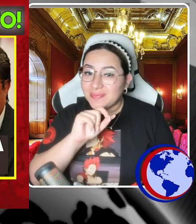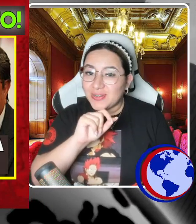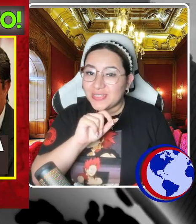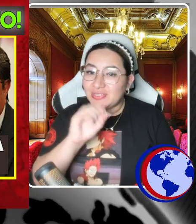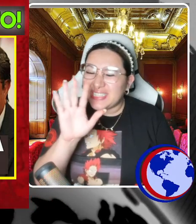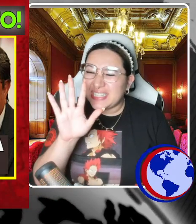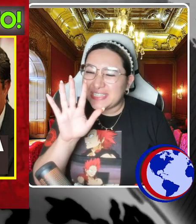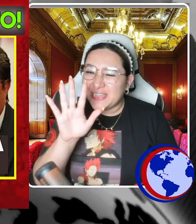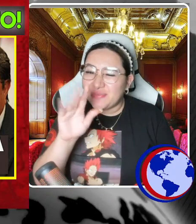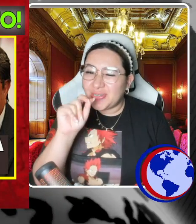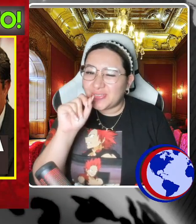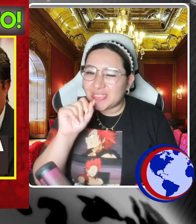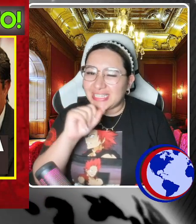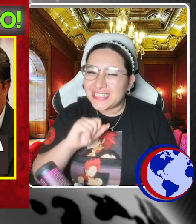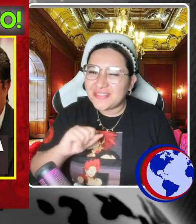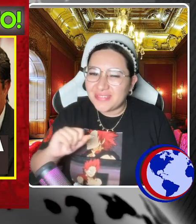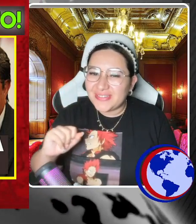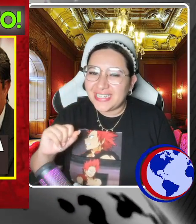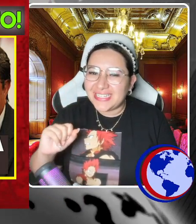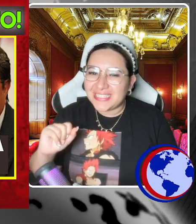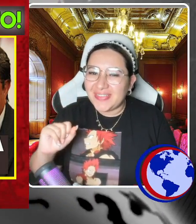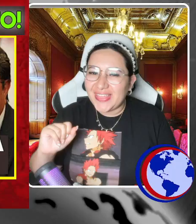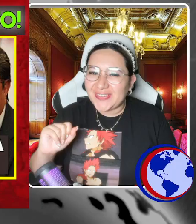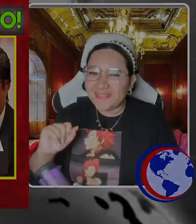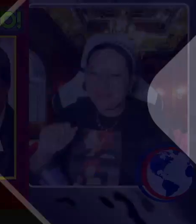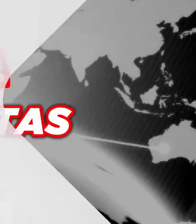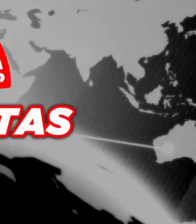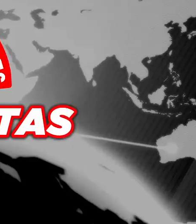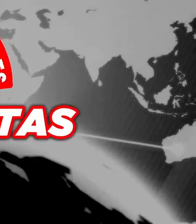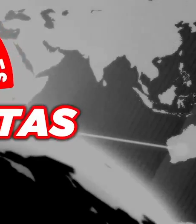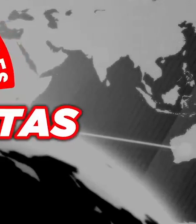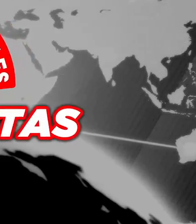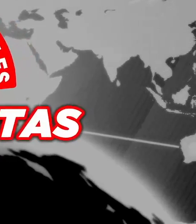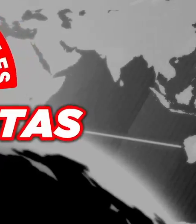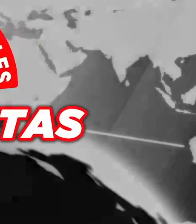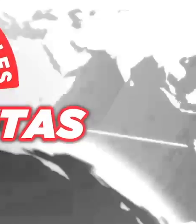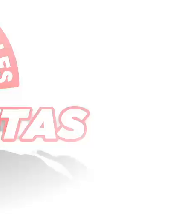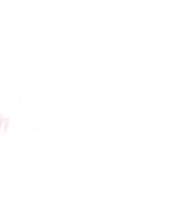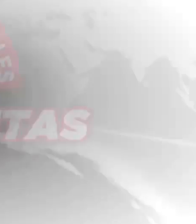enterar de las mejores noticias en 5 minutos, quédense conmigo en este video.